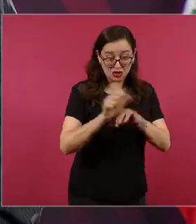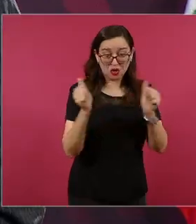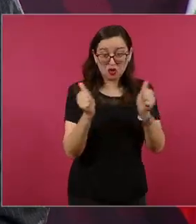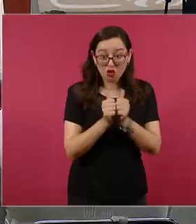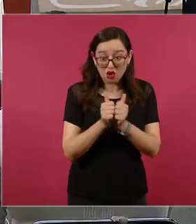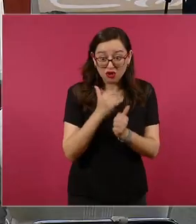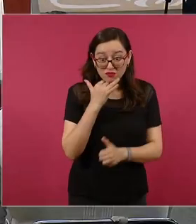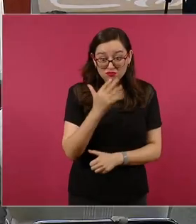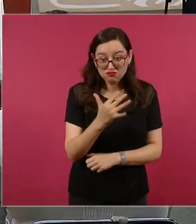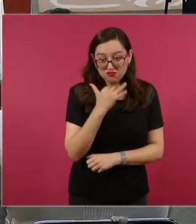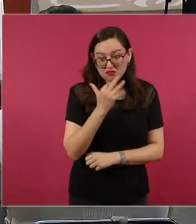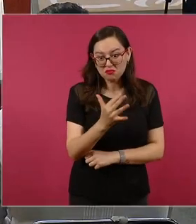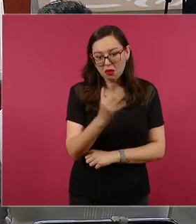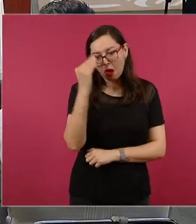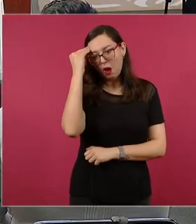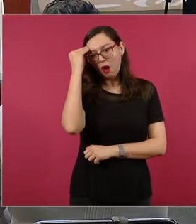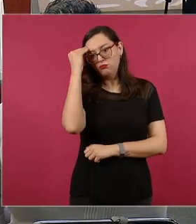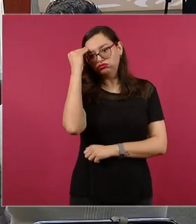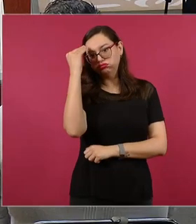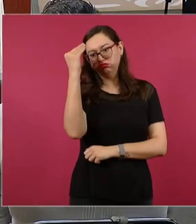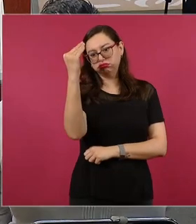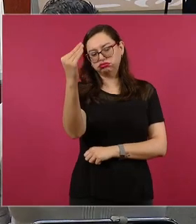y 3 veces más el costo.